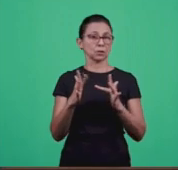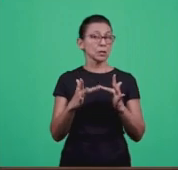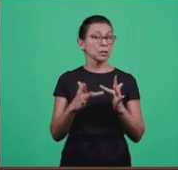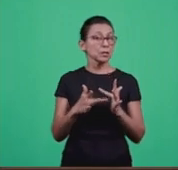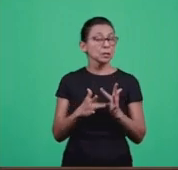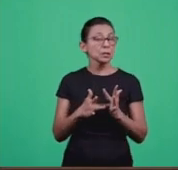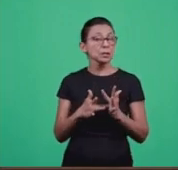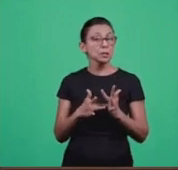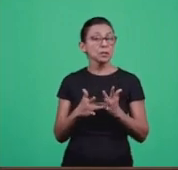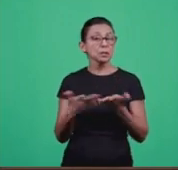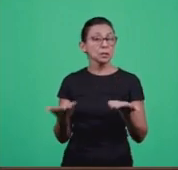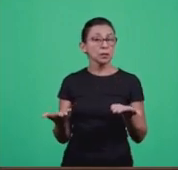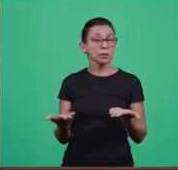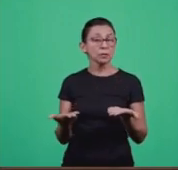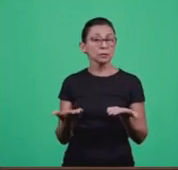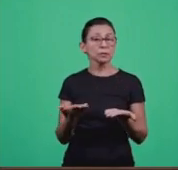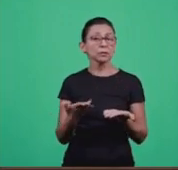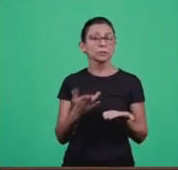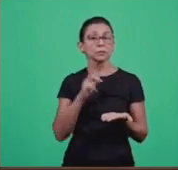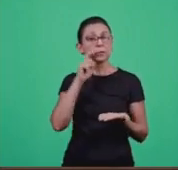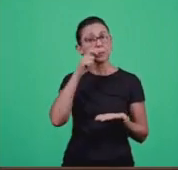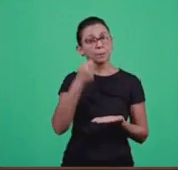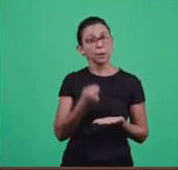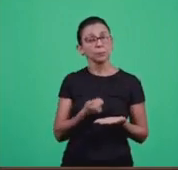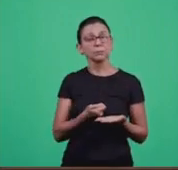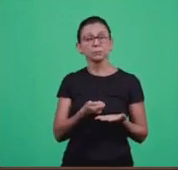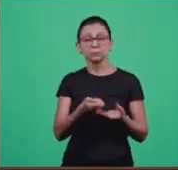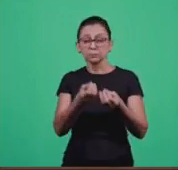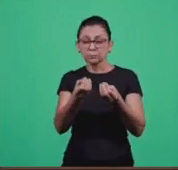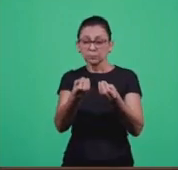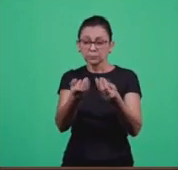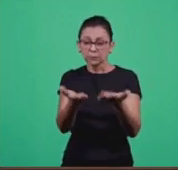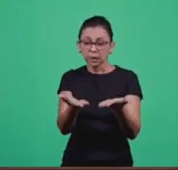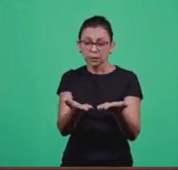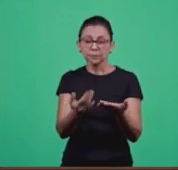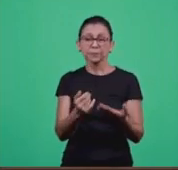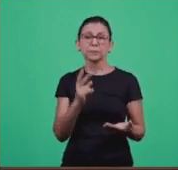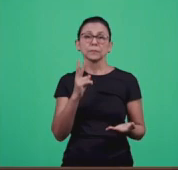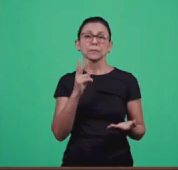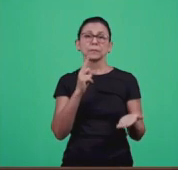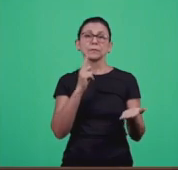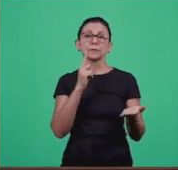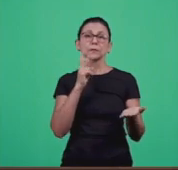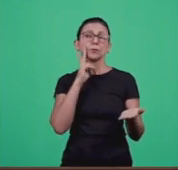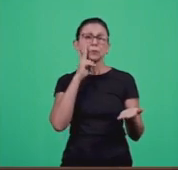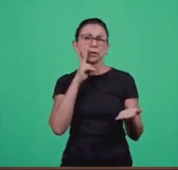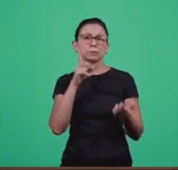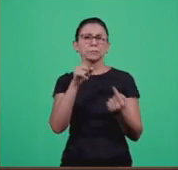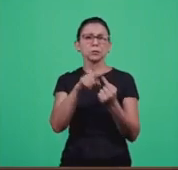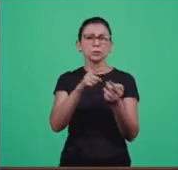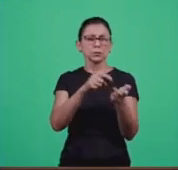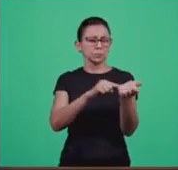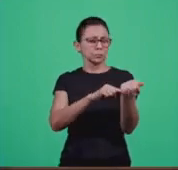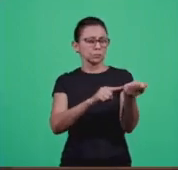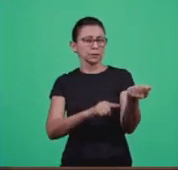vida. Entonces Jesús ofrece el cuerpo de Él y su sangre. ¿Y qué significaba